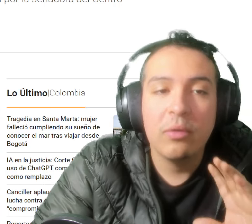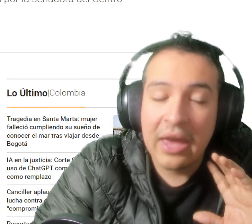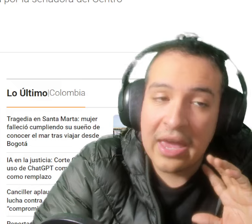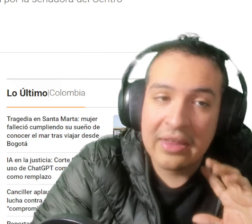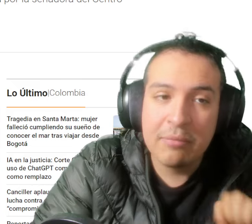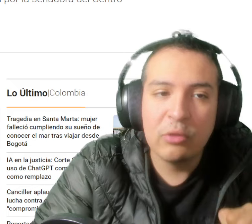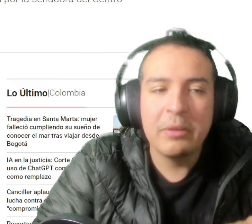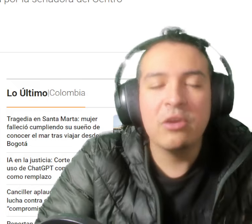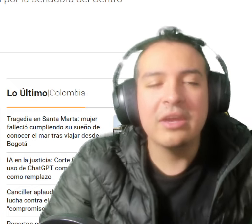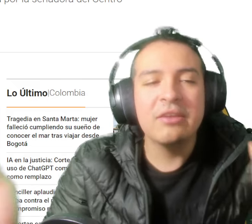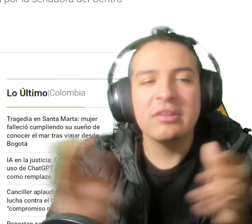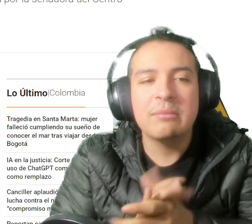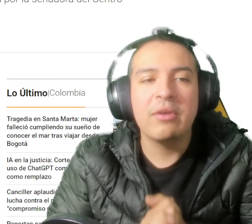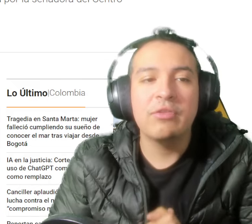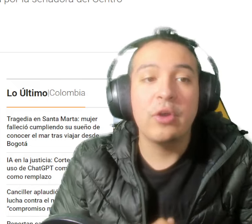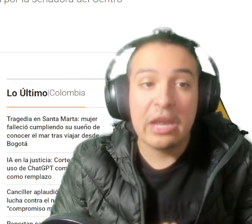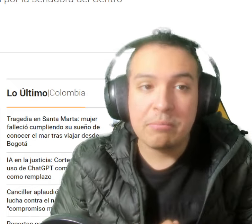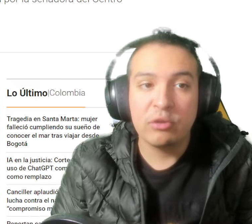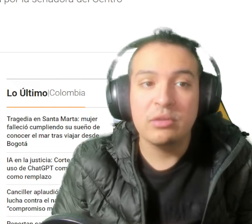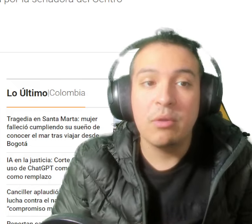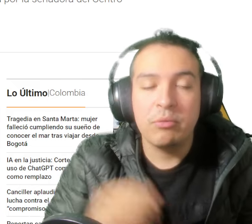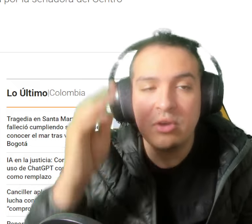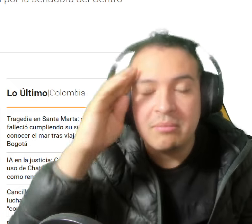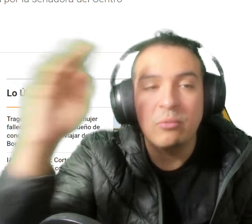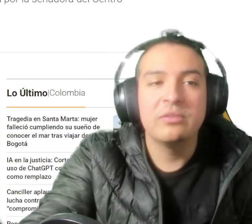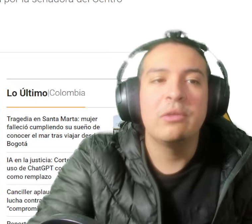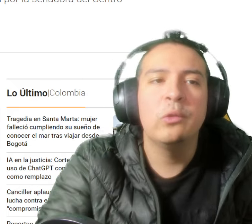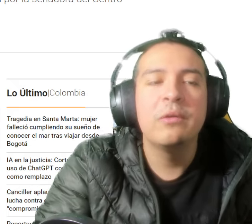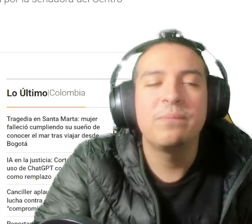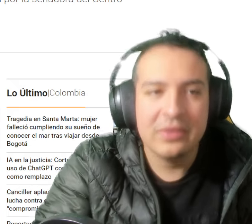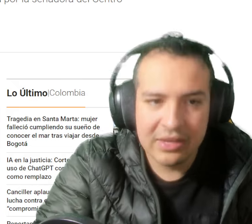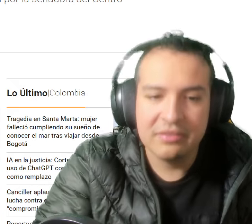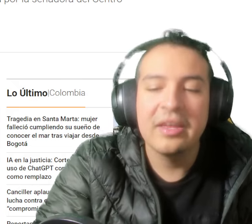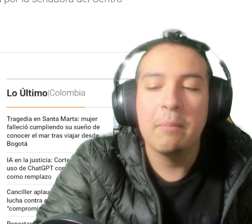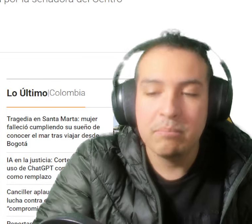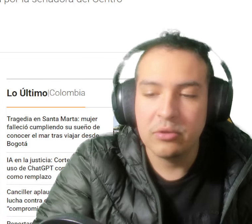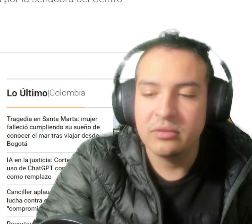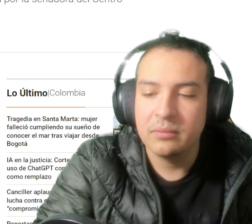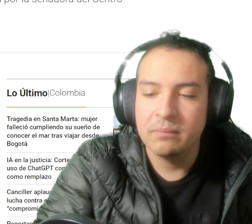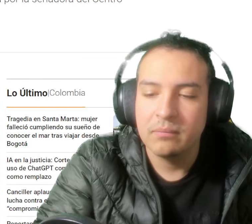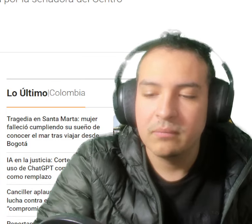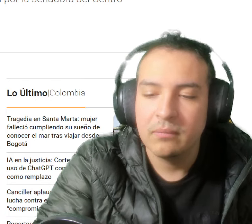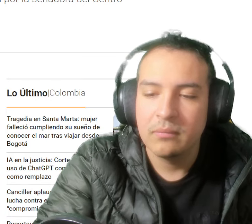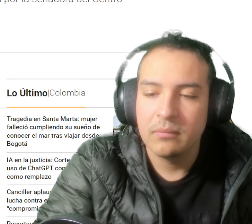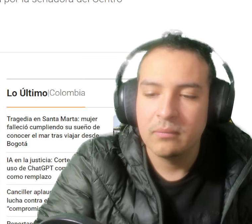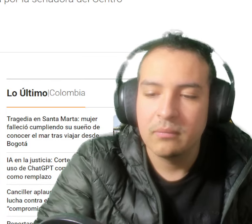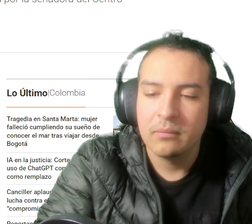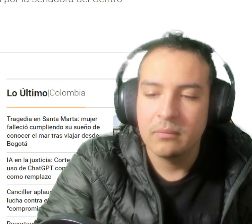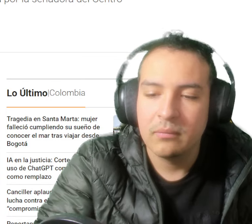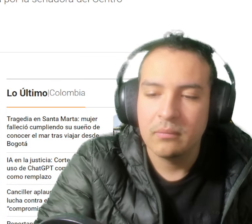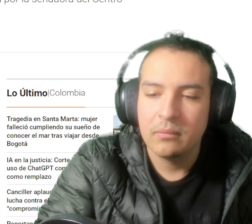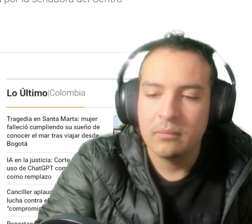digo Déjame tu opinión y nos estamos viendo en el próximo programa un saludo ya hasta pronto